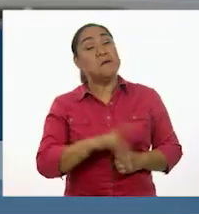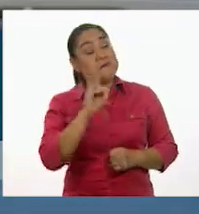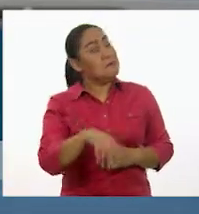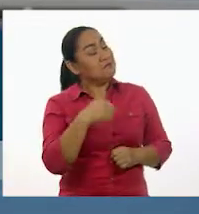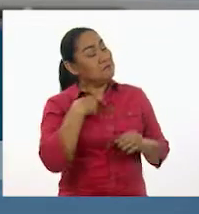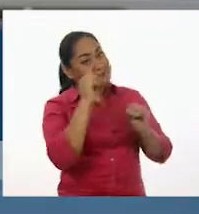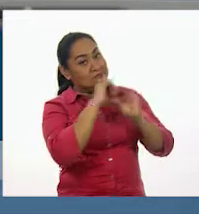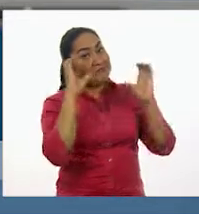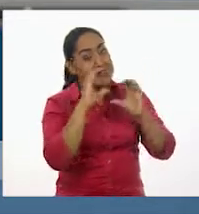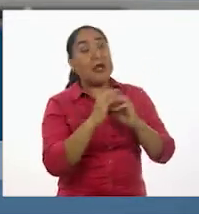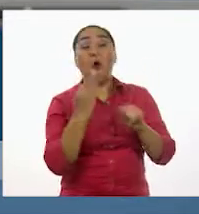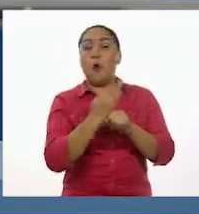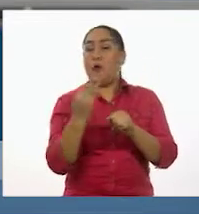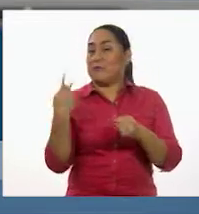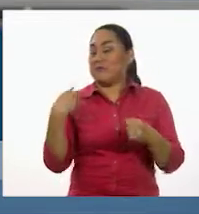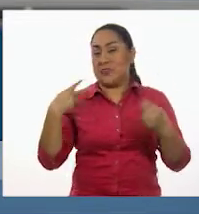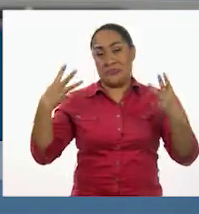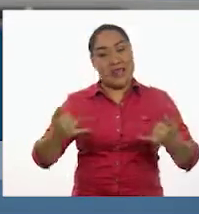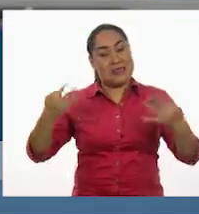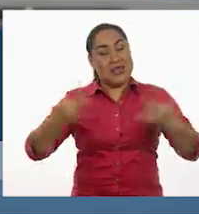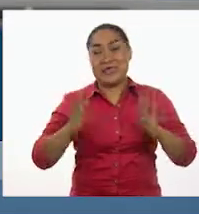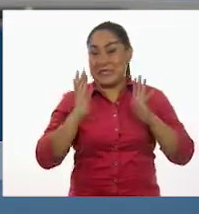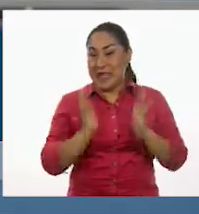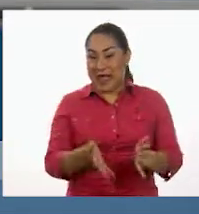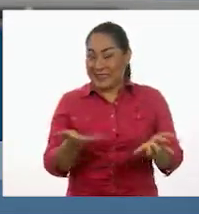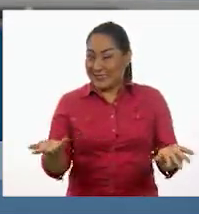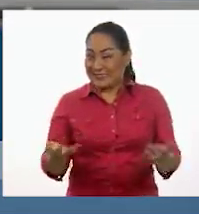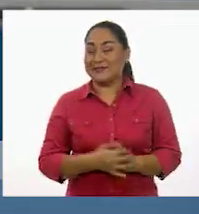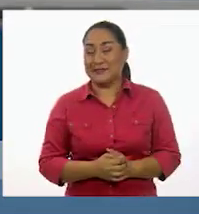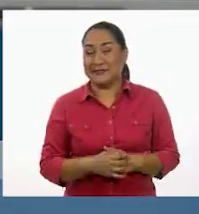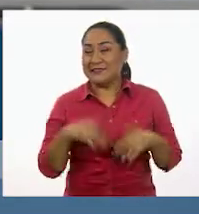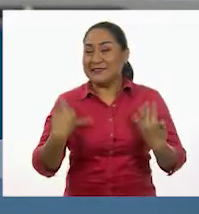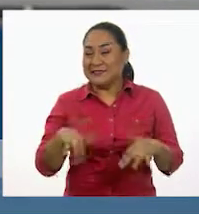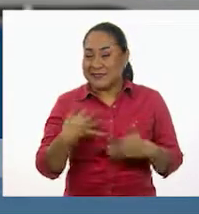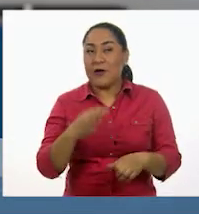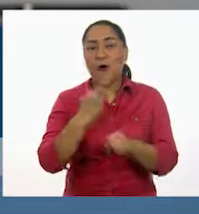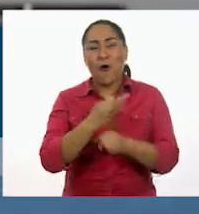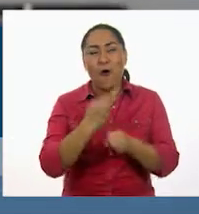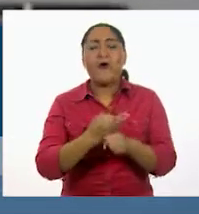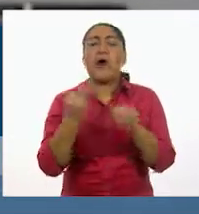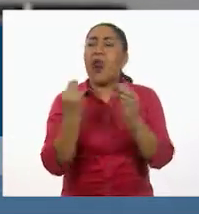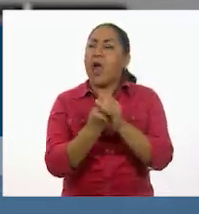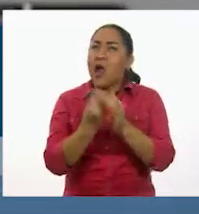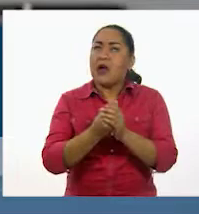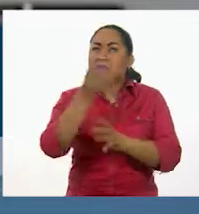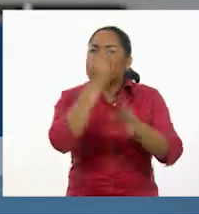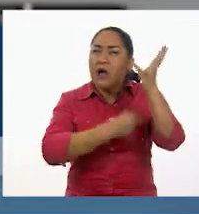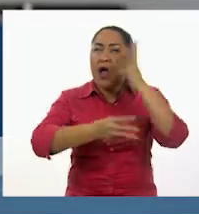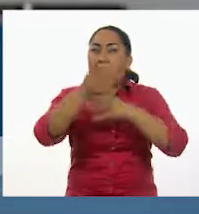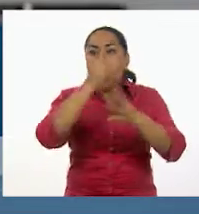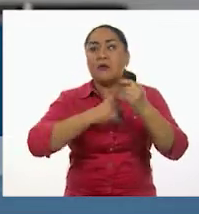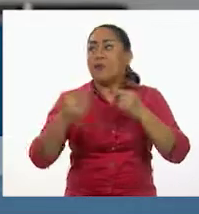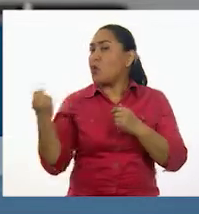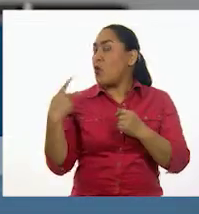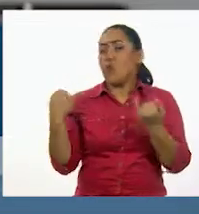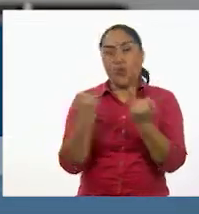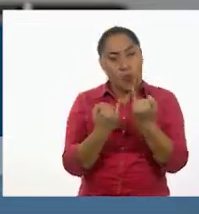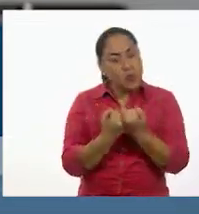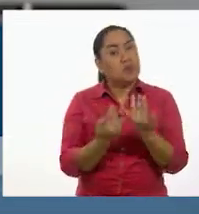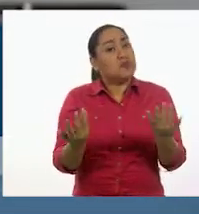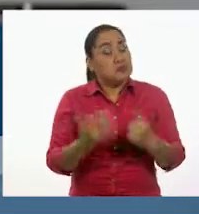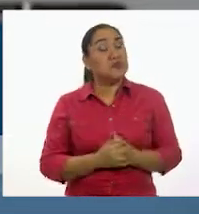maestra. Ya van empatados, 3-3. Sí, hemos estado aprendiendo mucho los dos sobre estas clases y